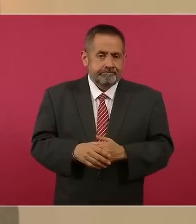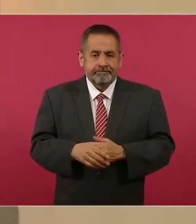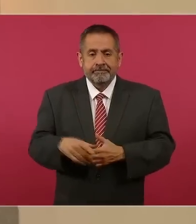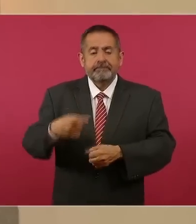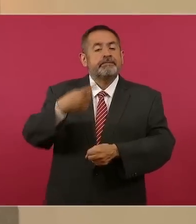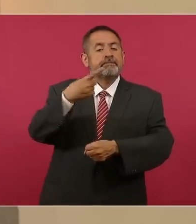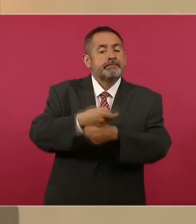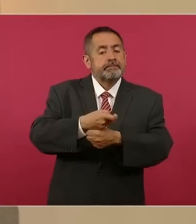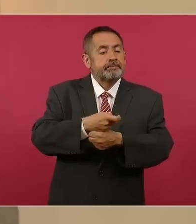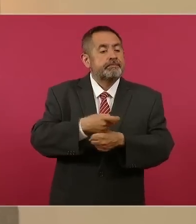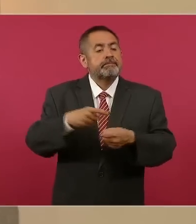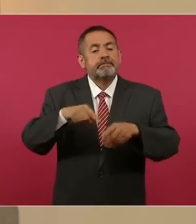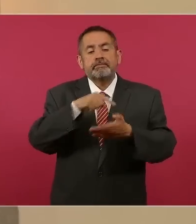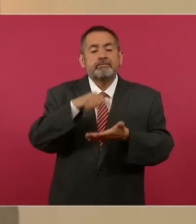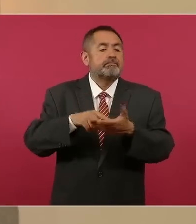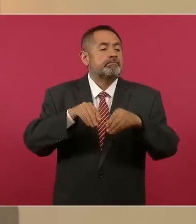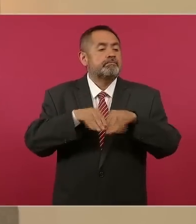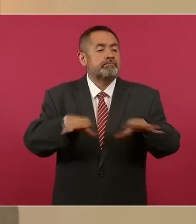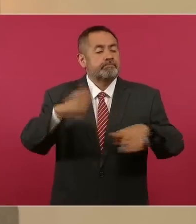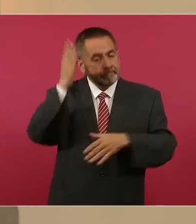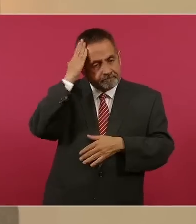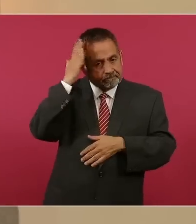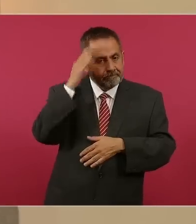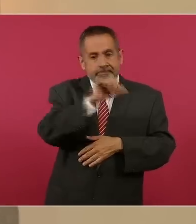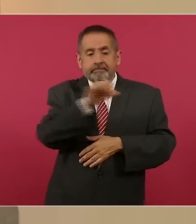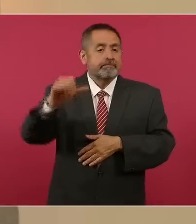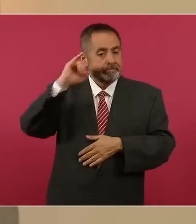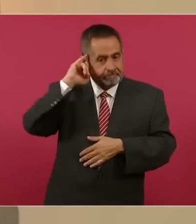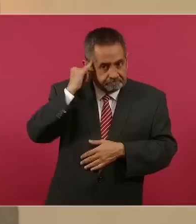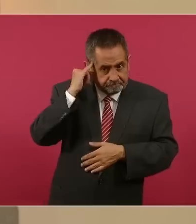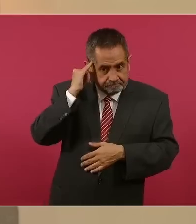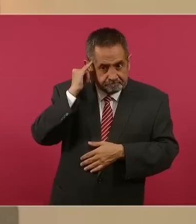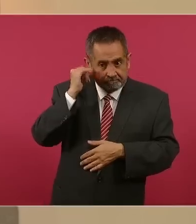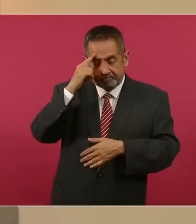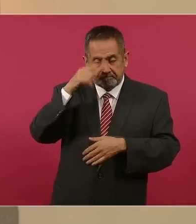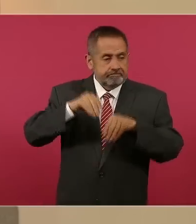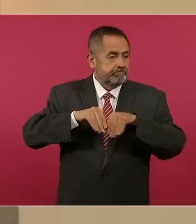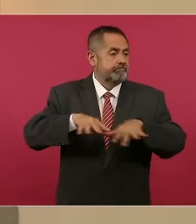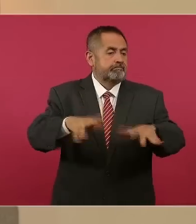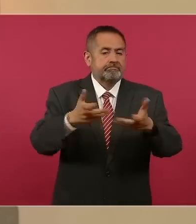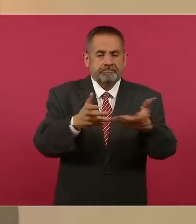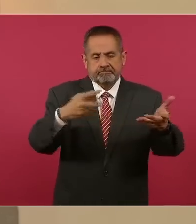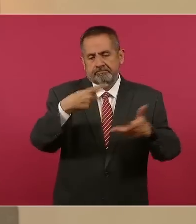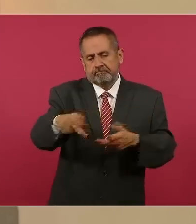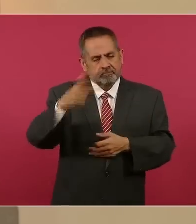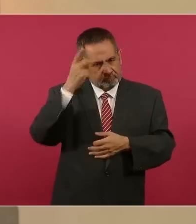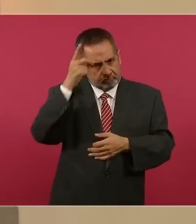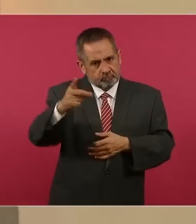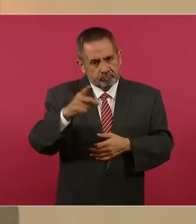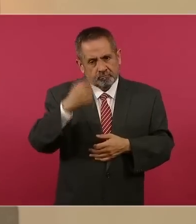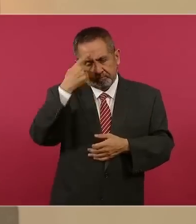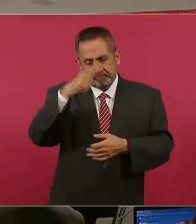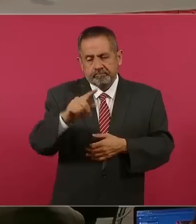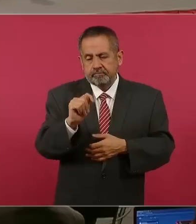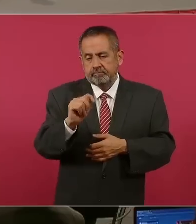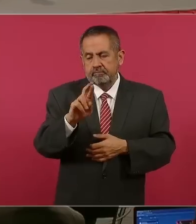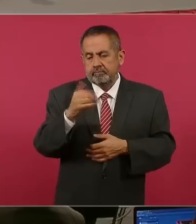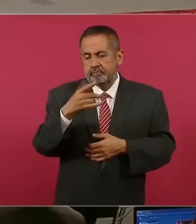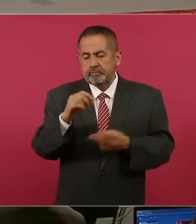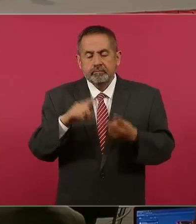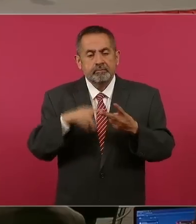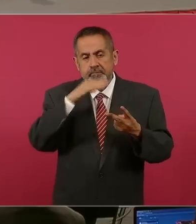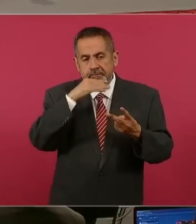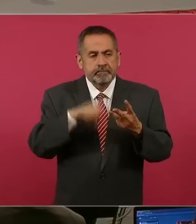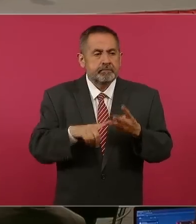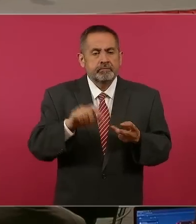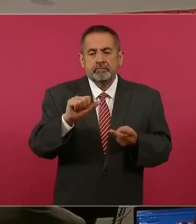distrito de riego indígena que hay en el país para la producción de trigo y maíz en la zona, aunque también ahí se produce